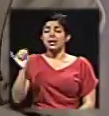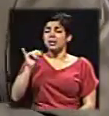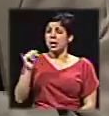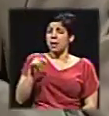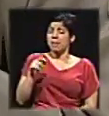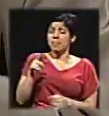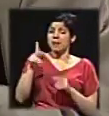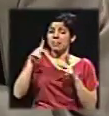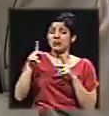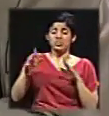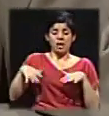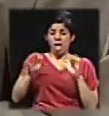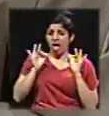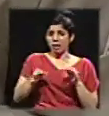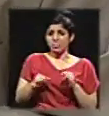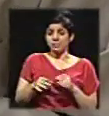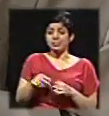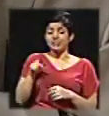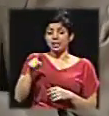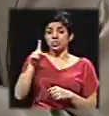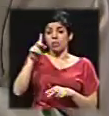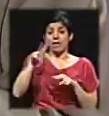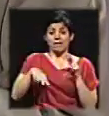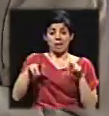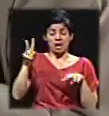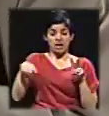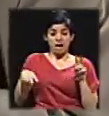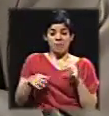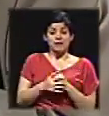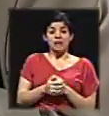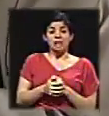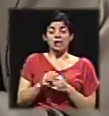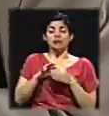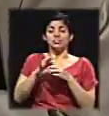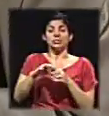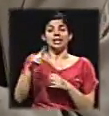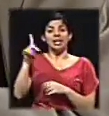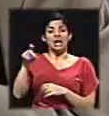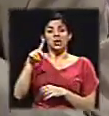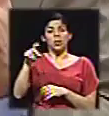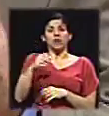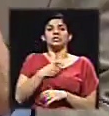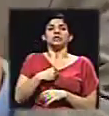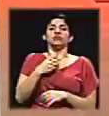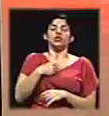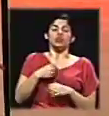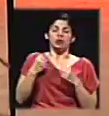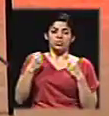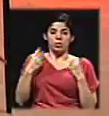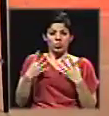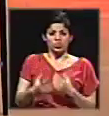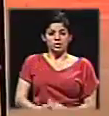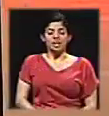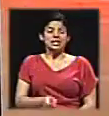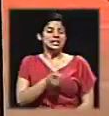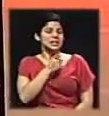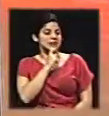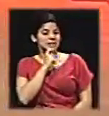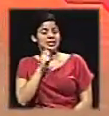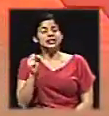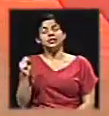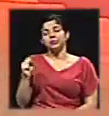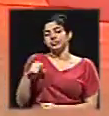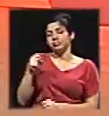de los indecisos, que siempre es una variable con la que las encuestadoras sufren muchísimo. Es que es difícil de medir, sí.